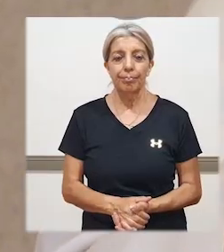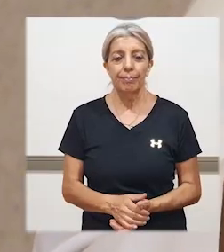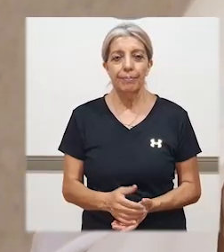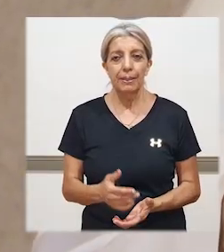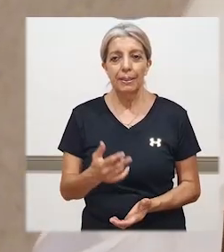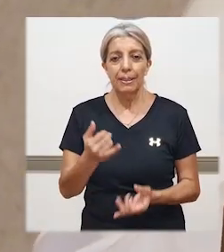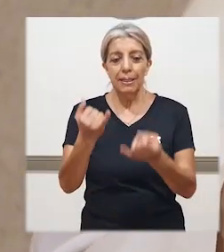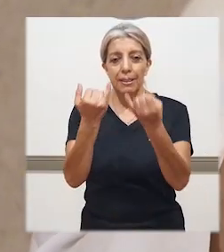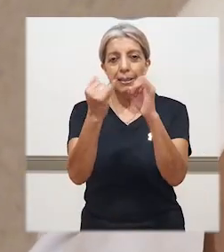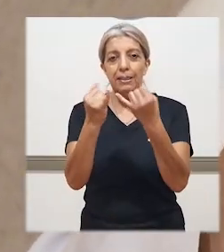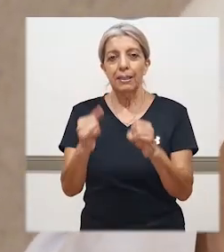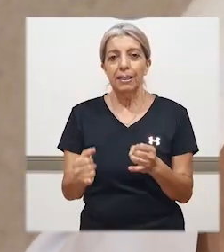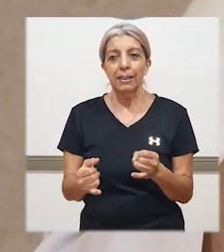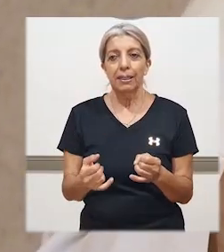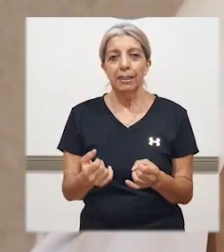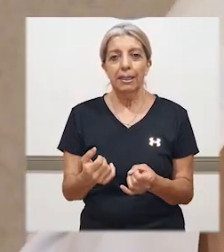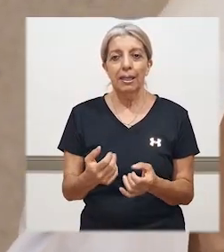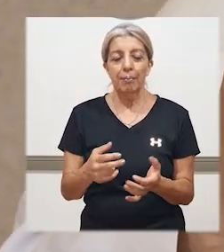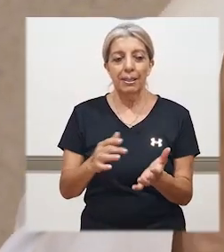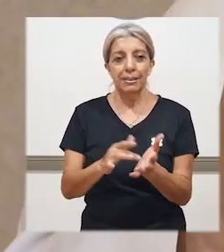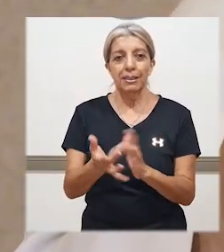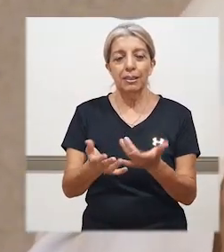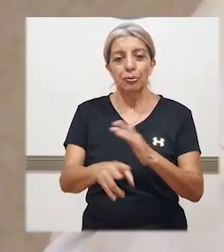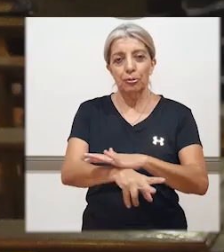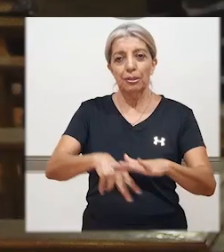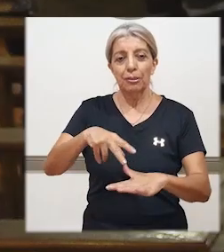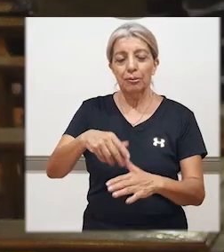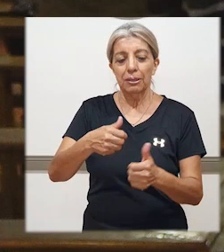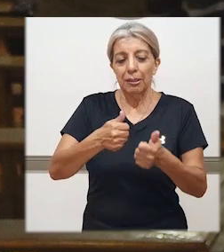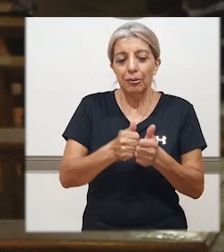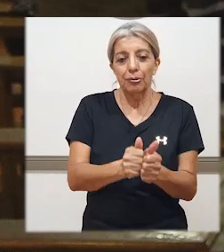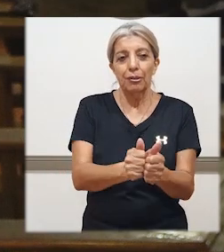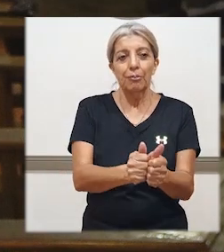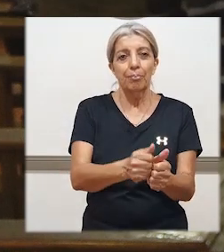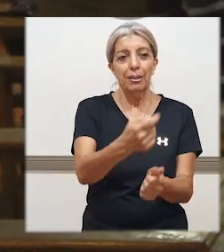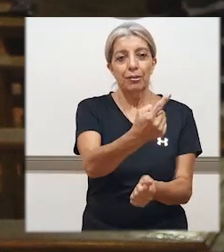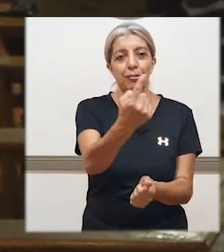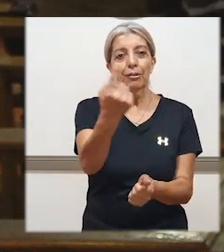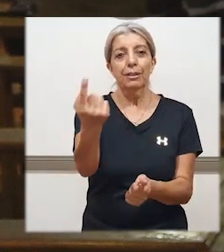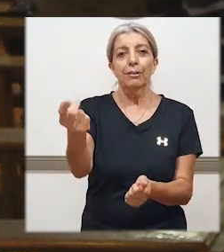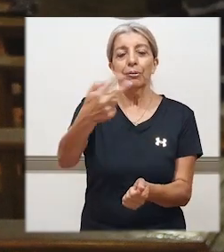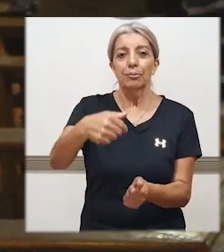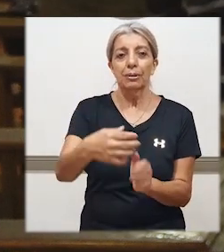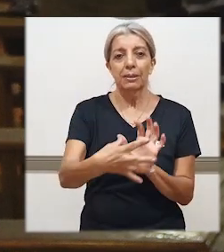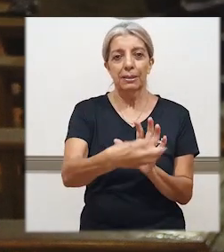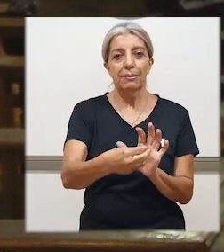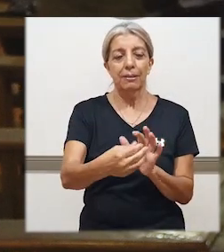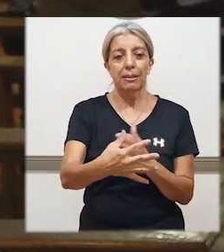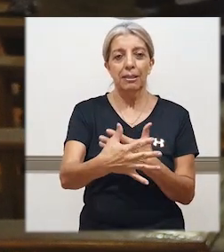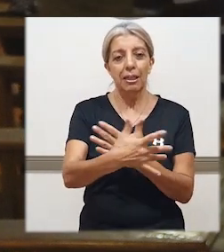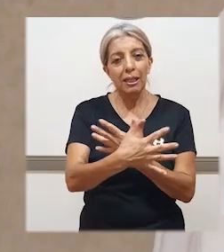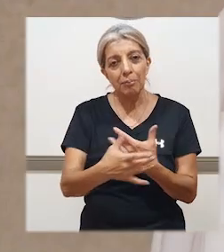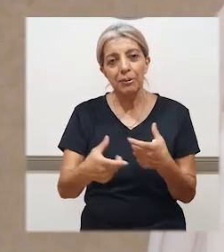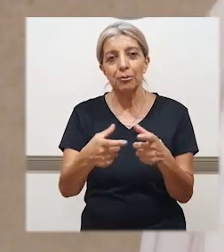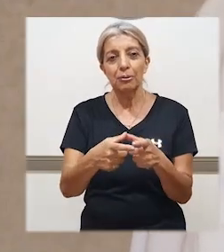buen Pastor resucitado nos acompañe en esta celebración y esté con cada uno de ustedes. Y con tu espíritu.